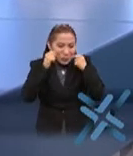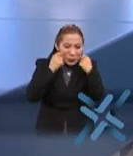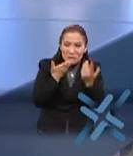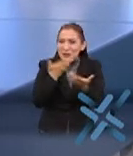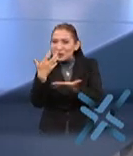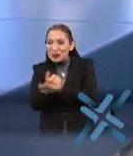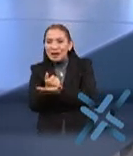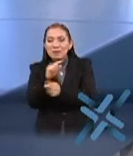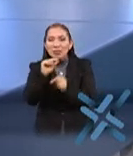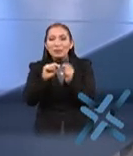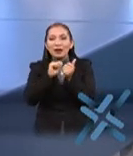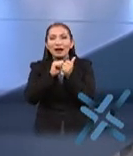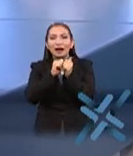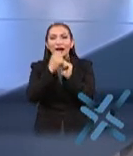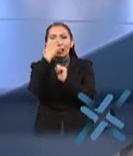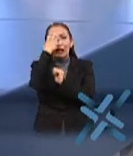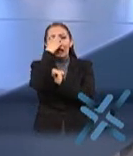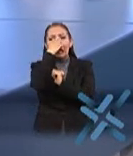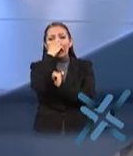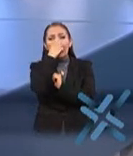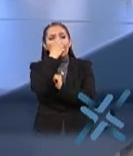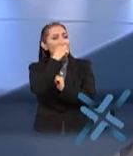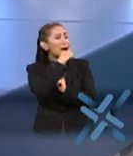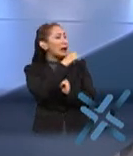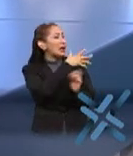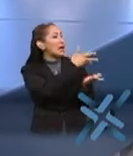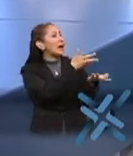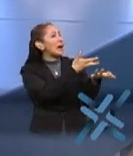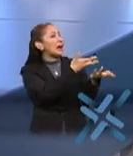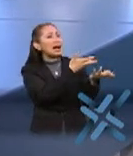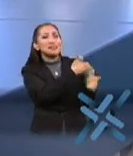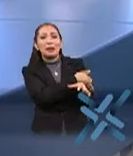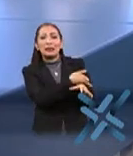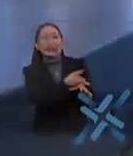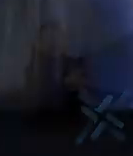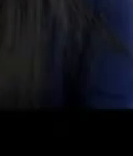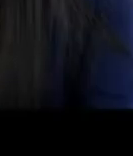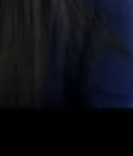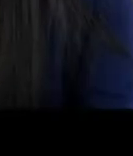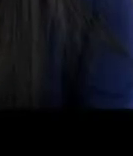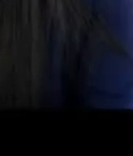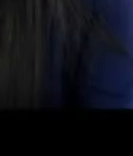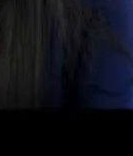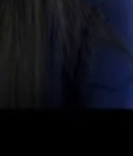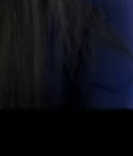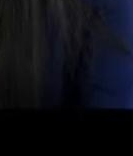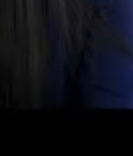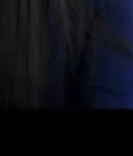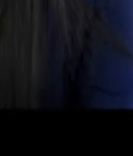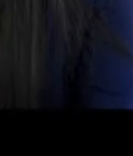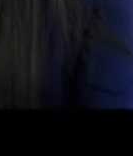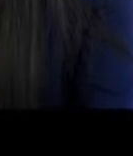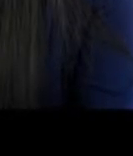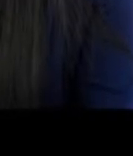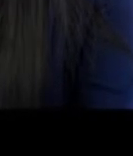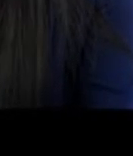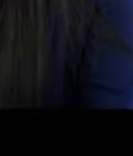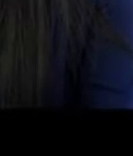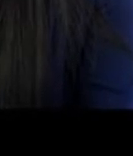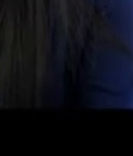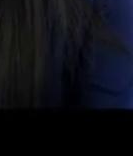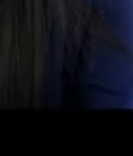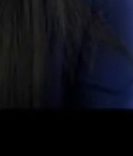también te alberga de cierta forma un poco de tristeza, el dejar a los tuyos. Y sinceramente, las personas, bueno, la